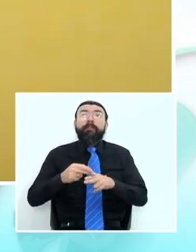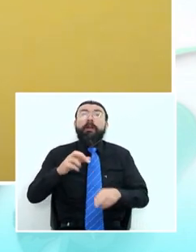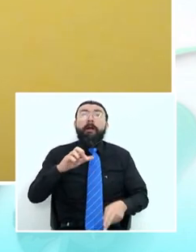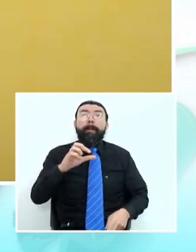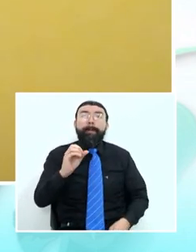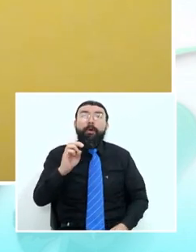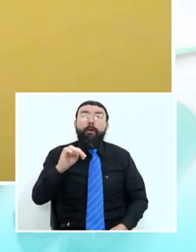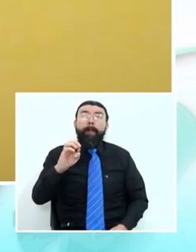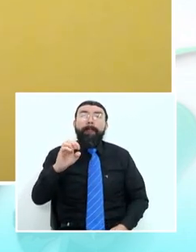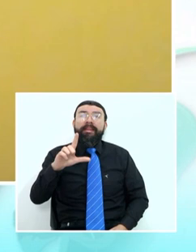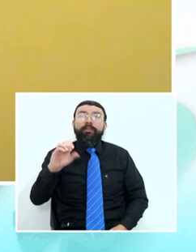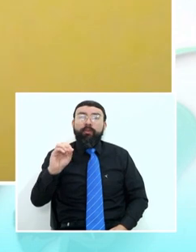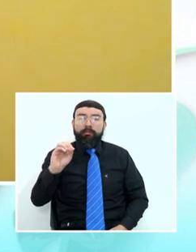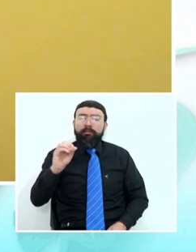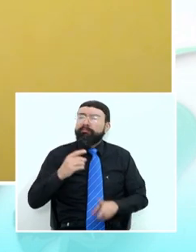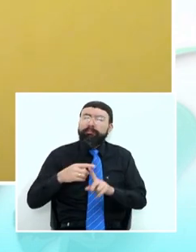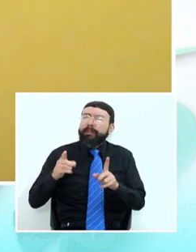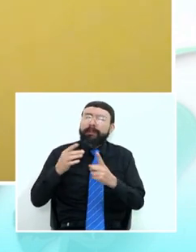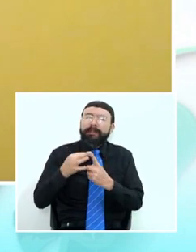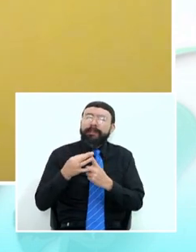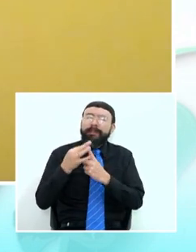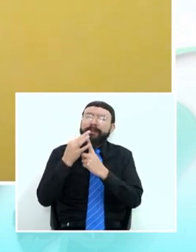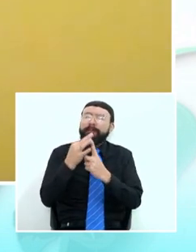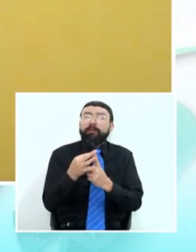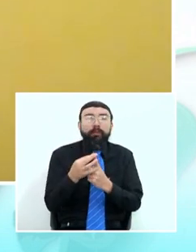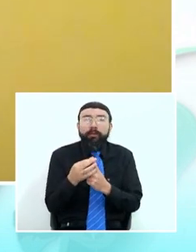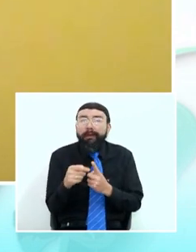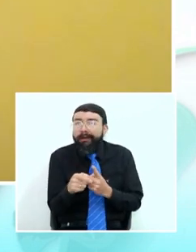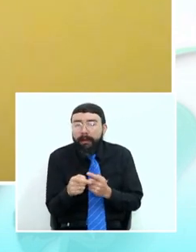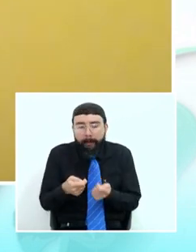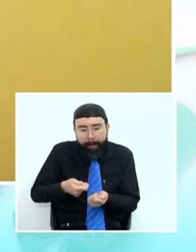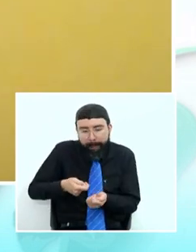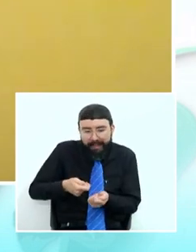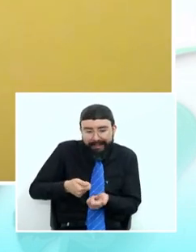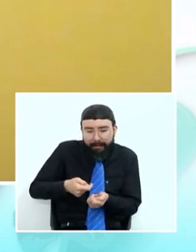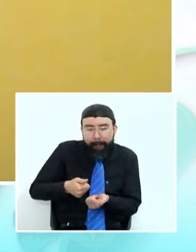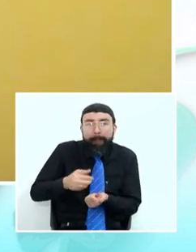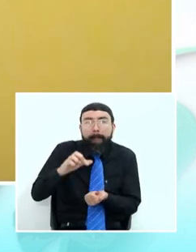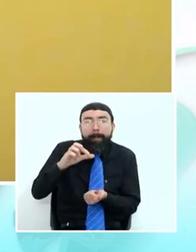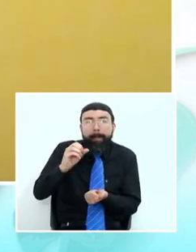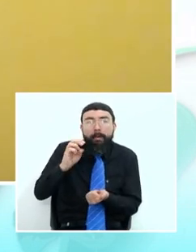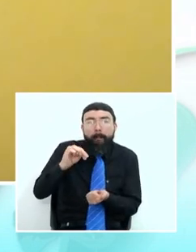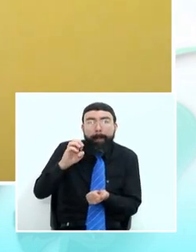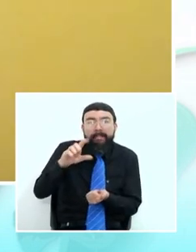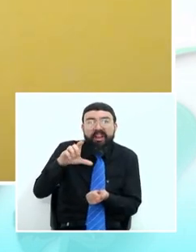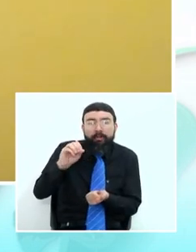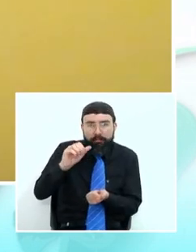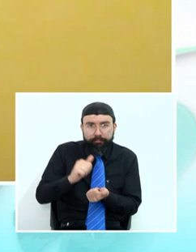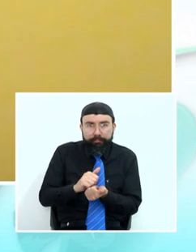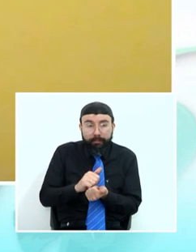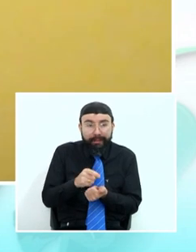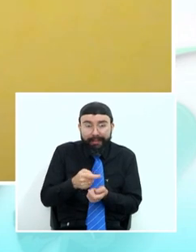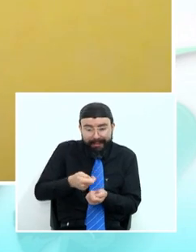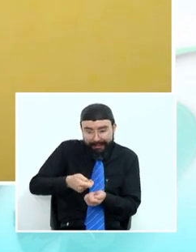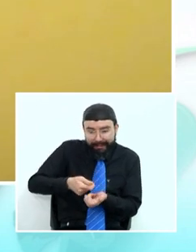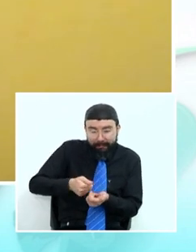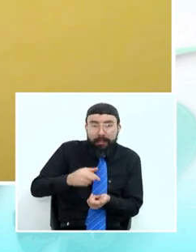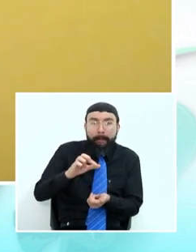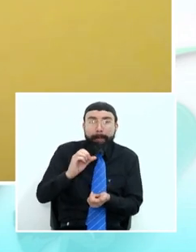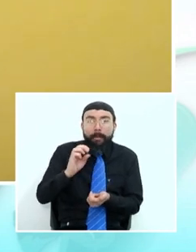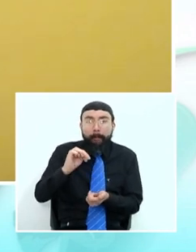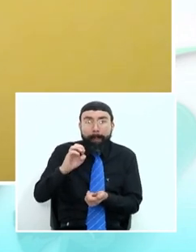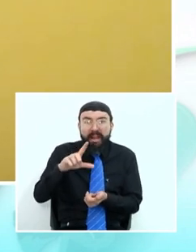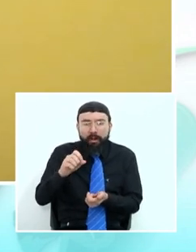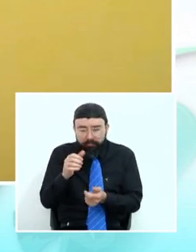pero específicamente en las semillas del pomelo. Las semillas del pomelo en el laboratorio nos